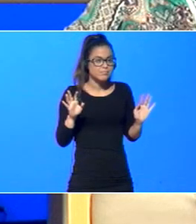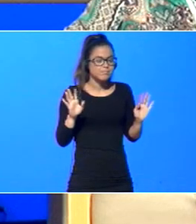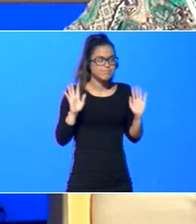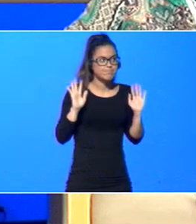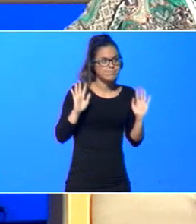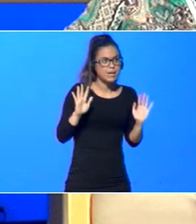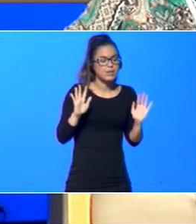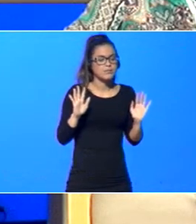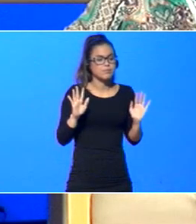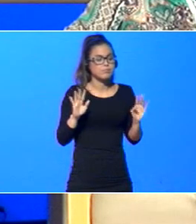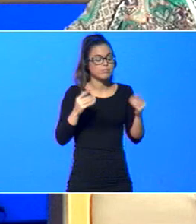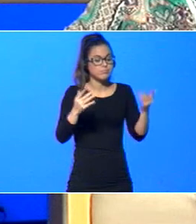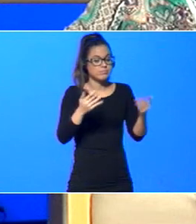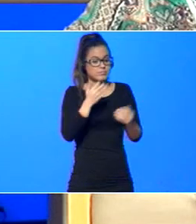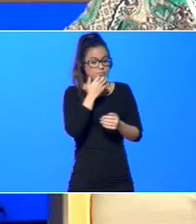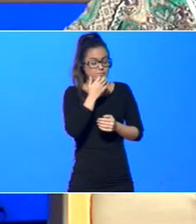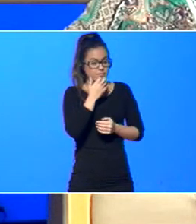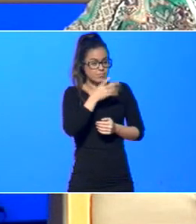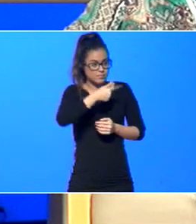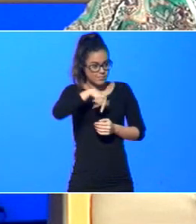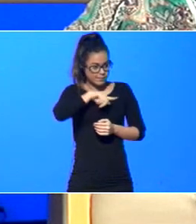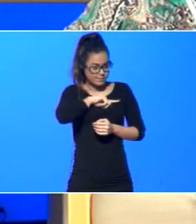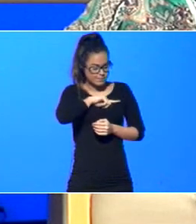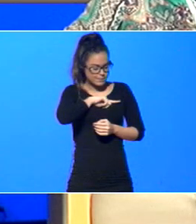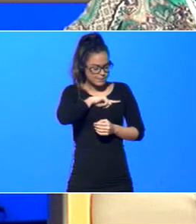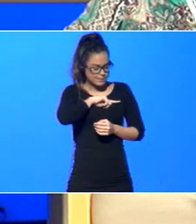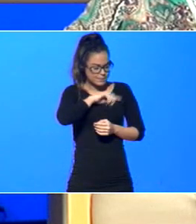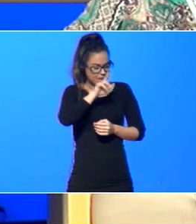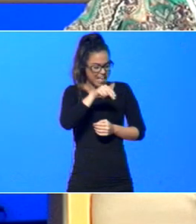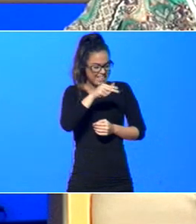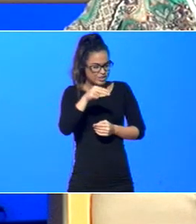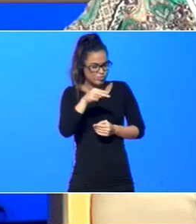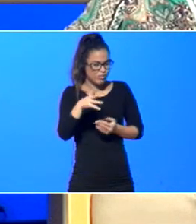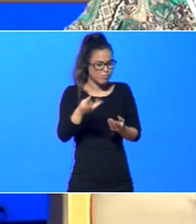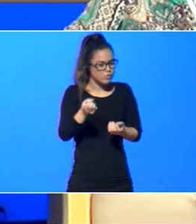igual frutuak, jasoten dugu zen frutuak, igual ez dira aina beratzak.